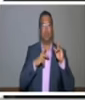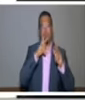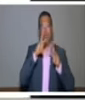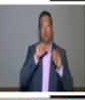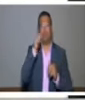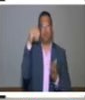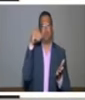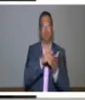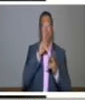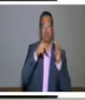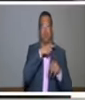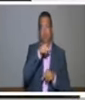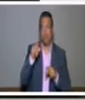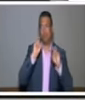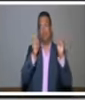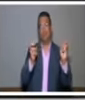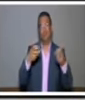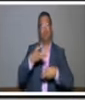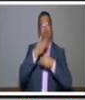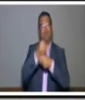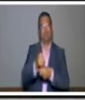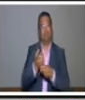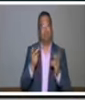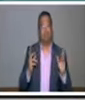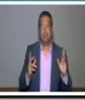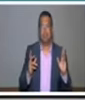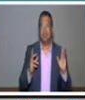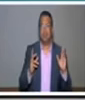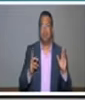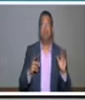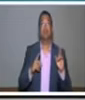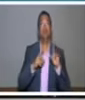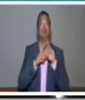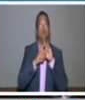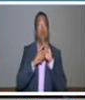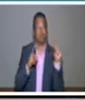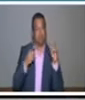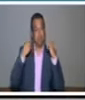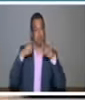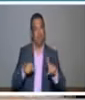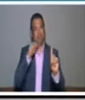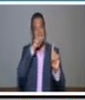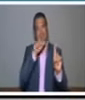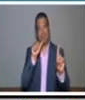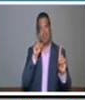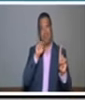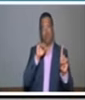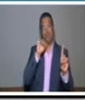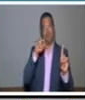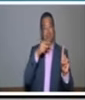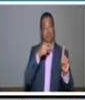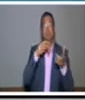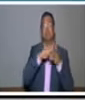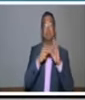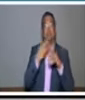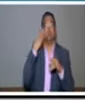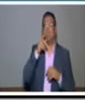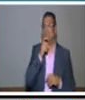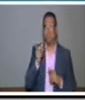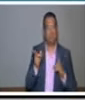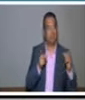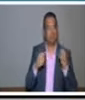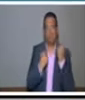10,000 nombramientos de confianza. Y nadie sabe, y por eso es que pasó lo de Anaudi. Nadie sabe quién los nombra y cómo los nombran y a quién le